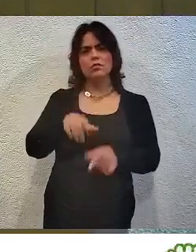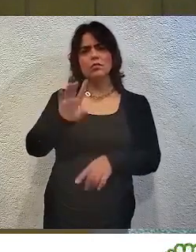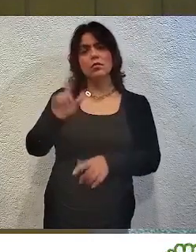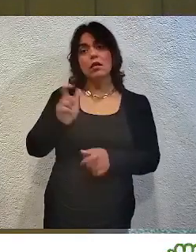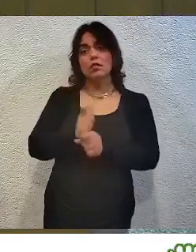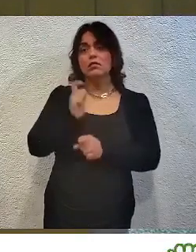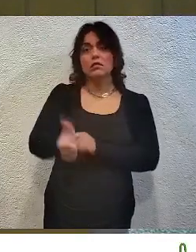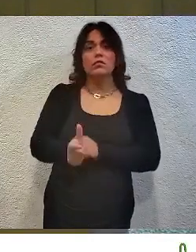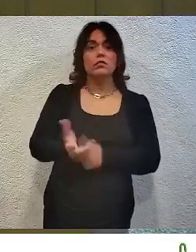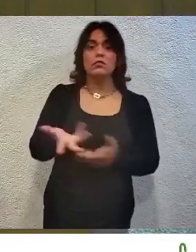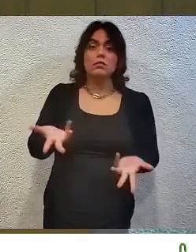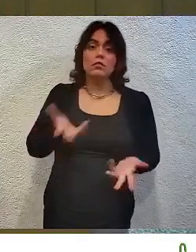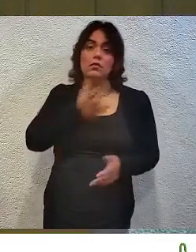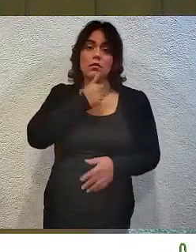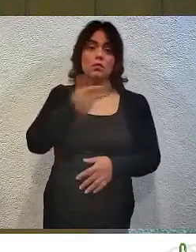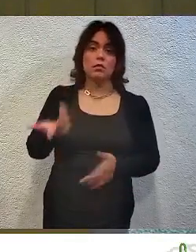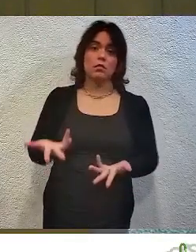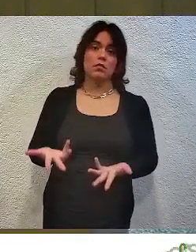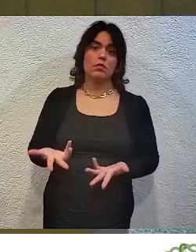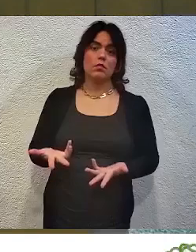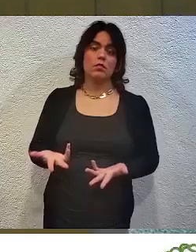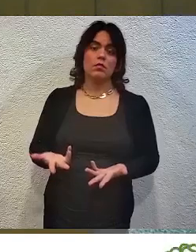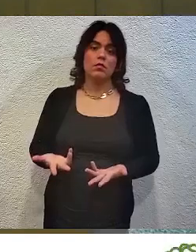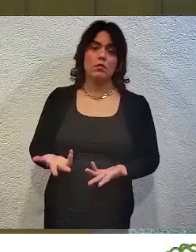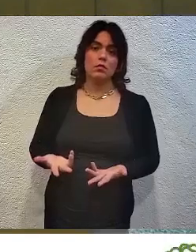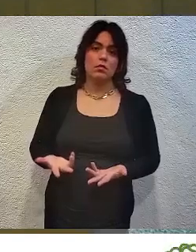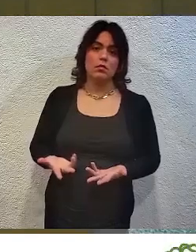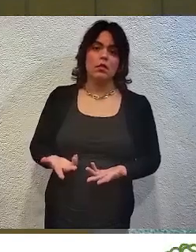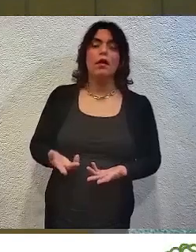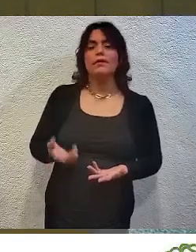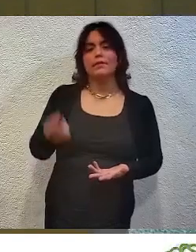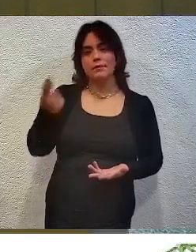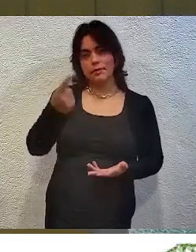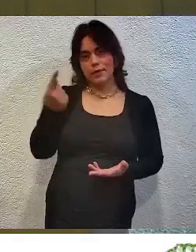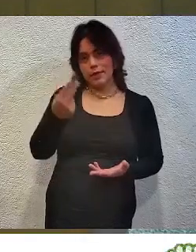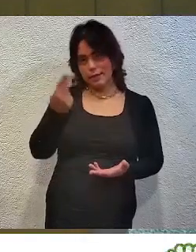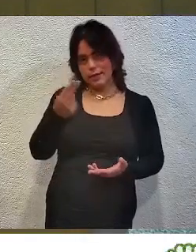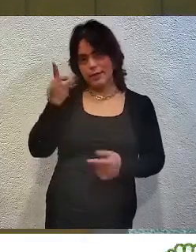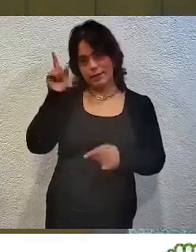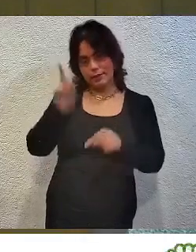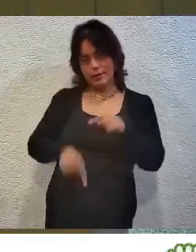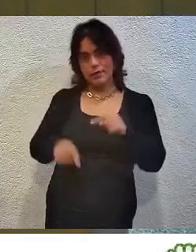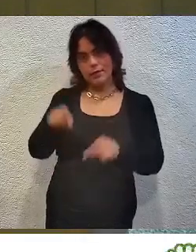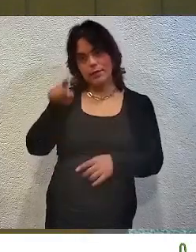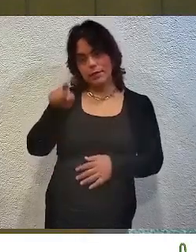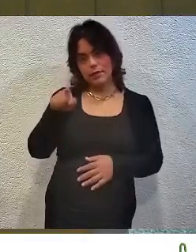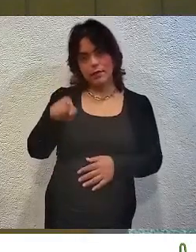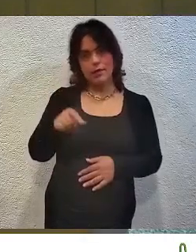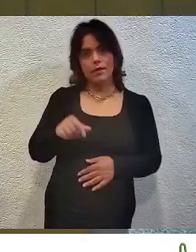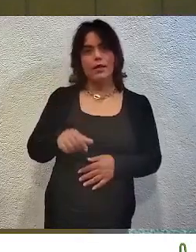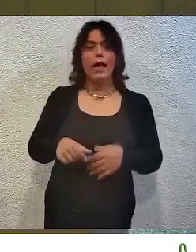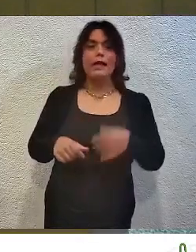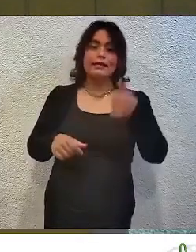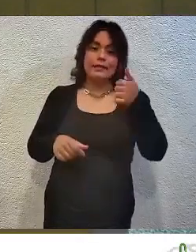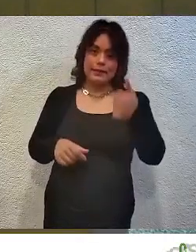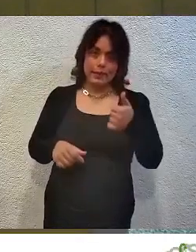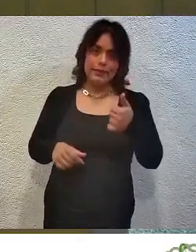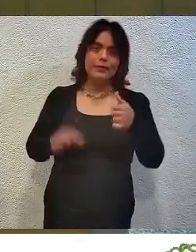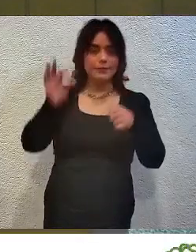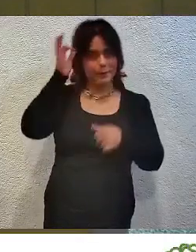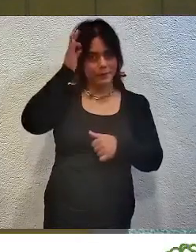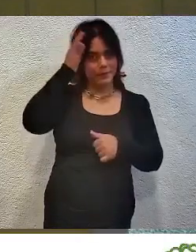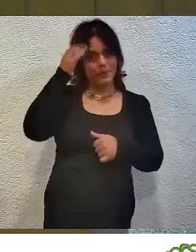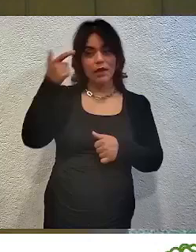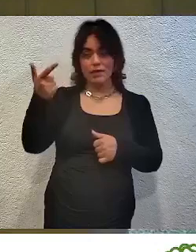sus remuneraciones y ya no puede seguir funcionando porque ya se le dijo que debe de haber 6 y no 7 regidurías. Y